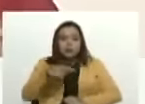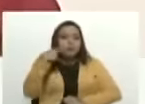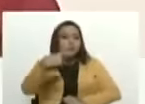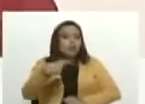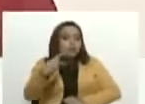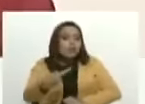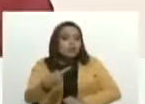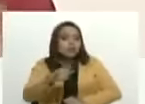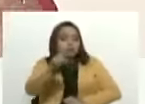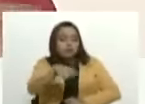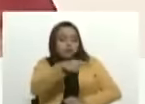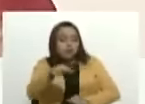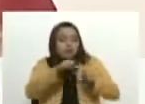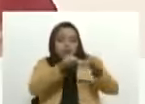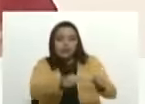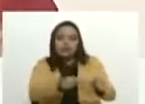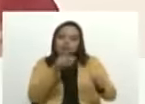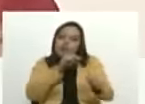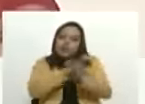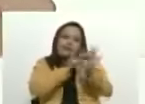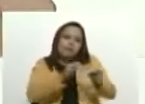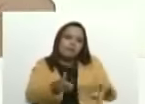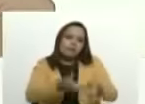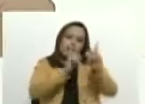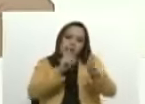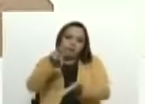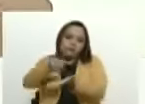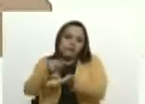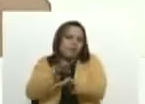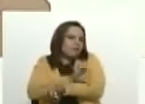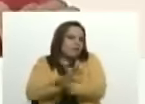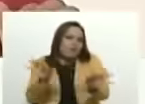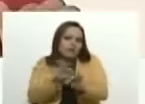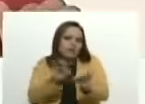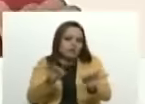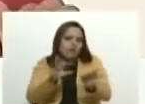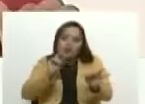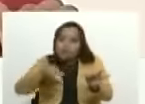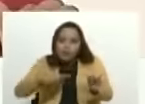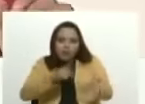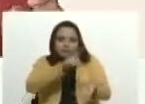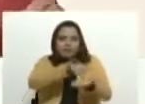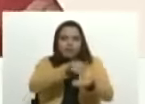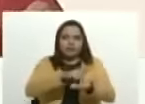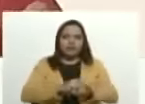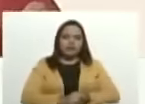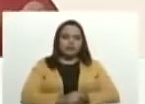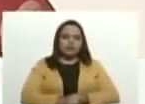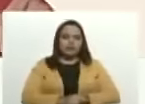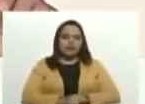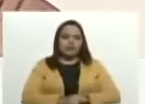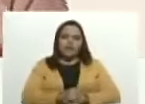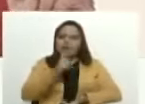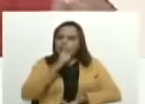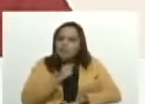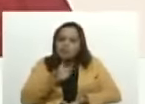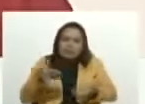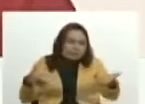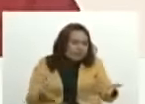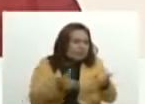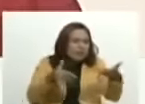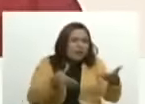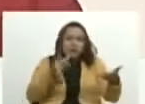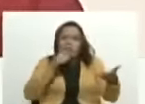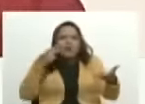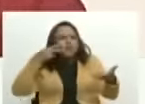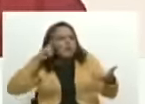inhabilitadas, no hay forma que vayan. No hay manera. No hay presiones, no hay